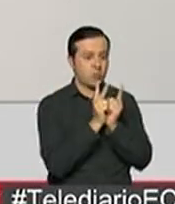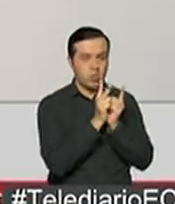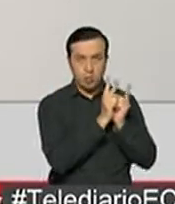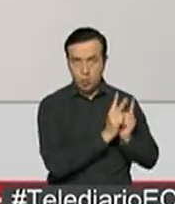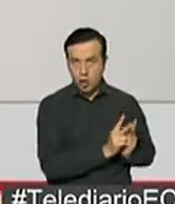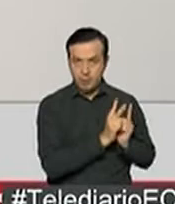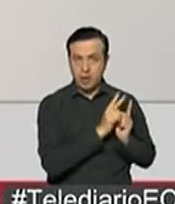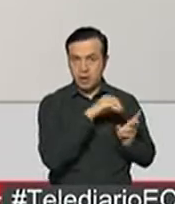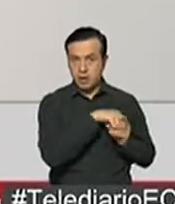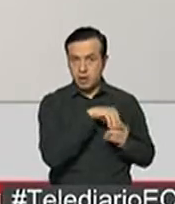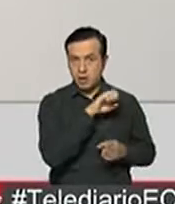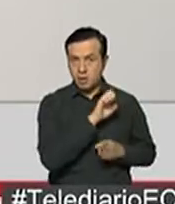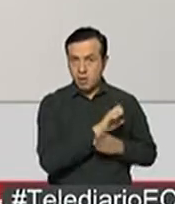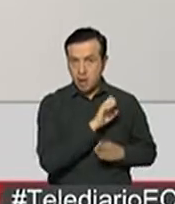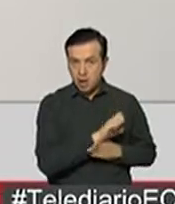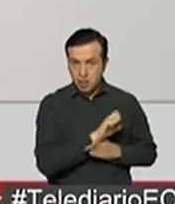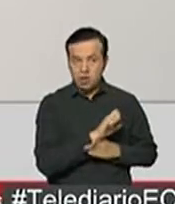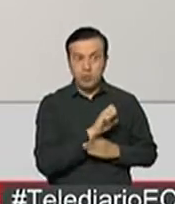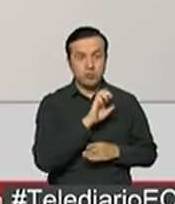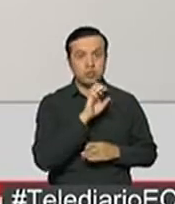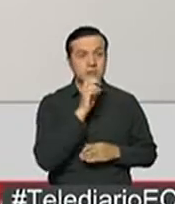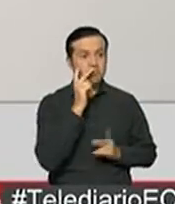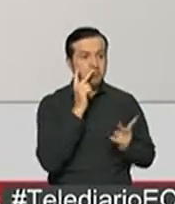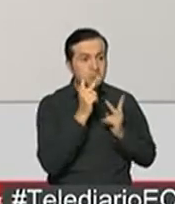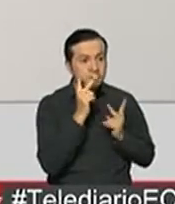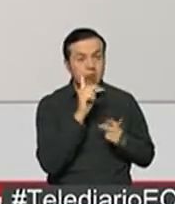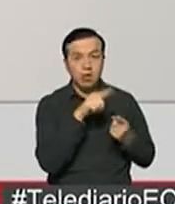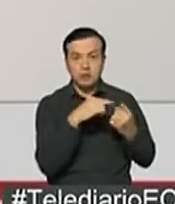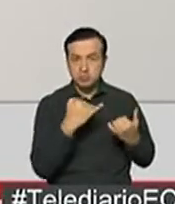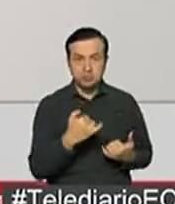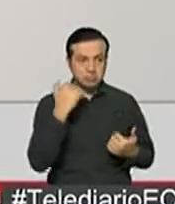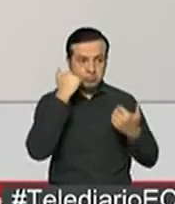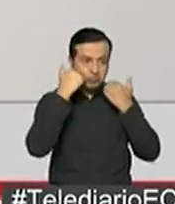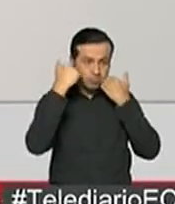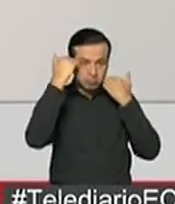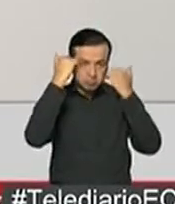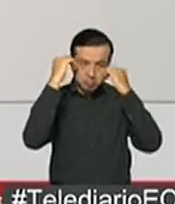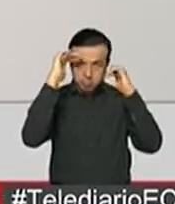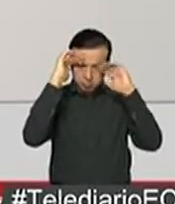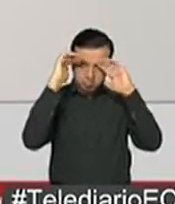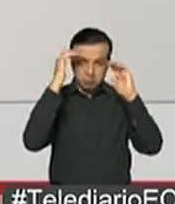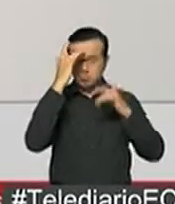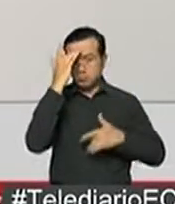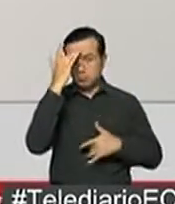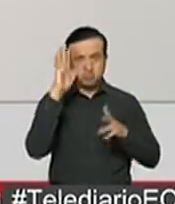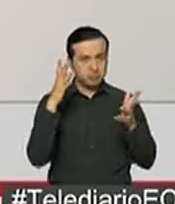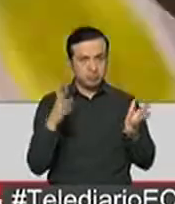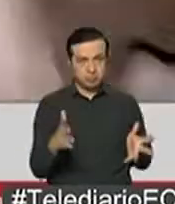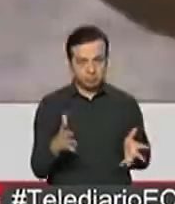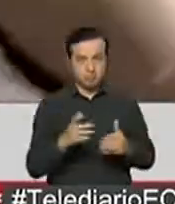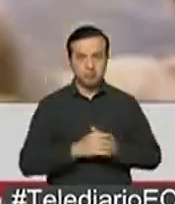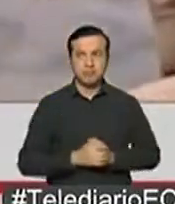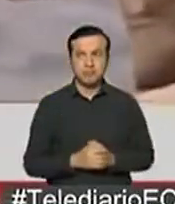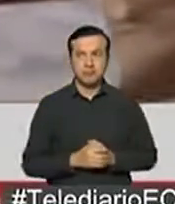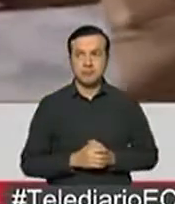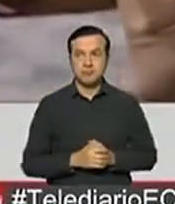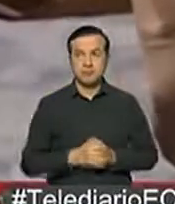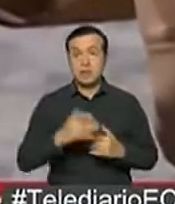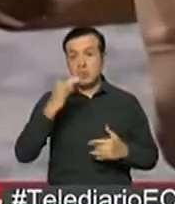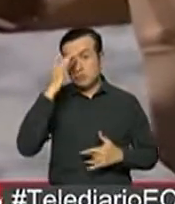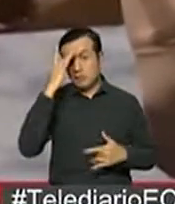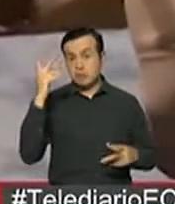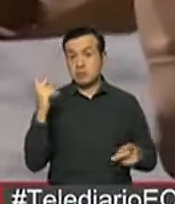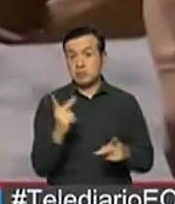persona que les recibió a tanto que hasta el día de hoy no han presentado ningún tipo de sintomatología la letalidad del